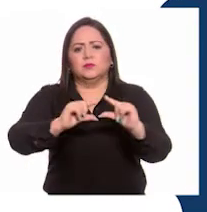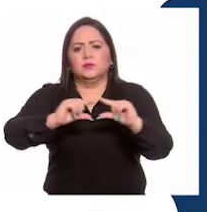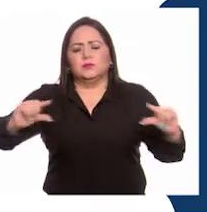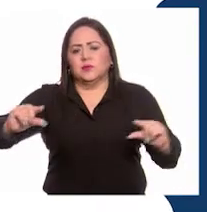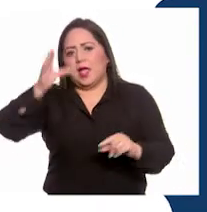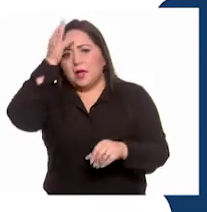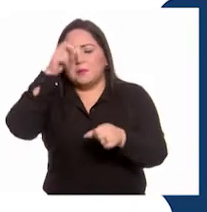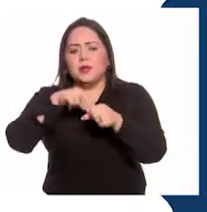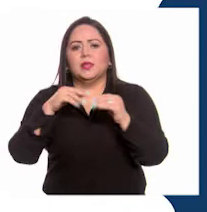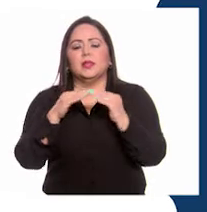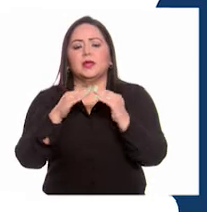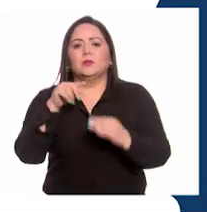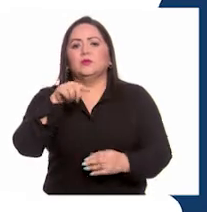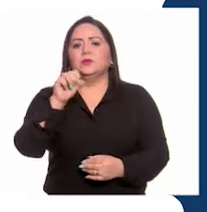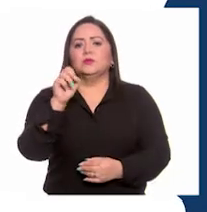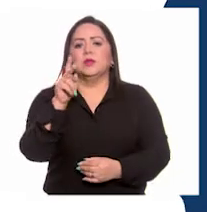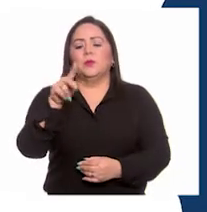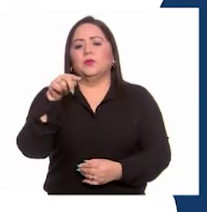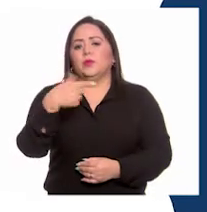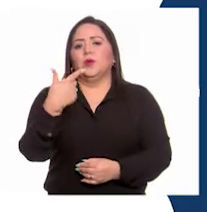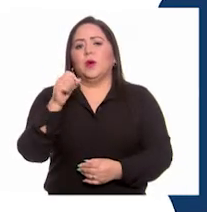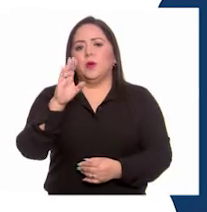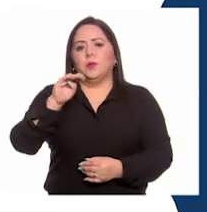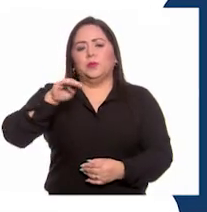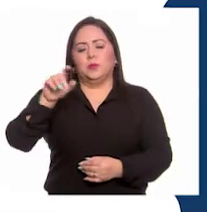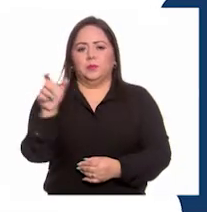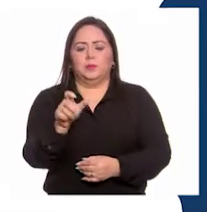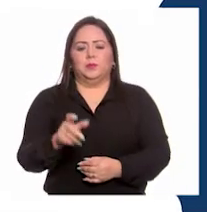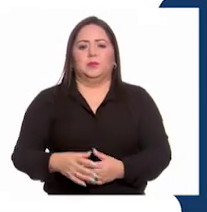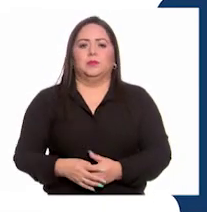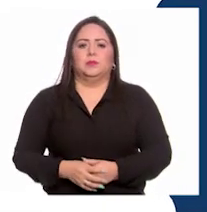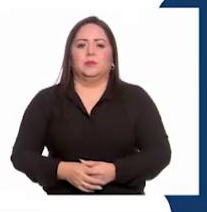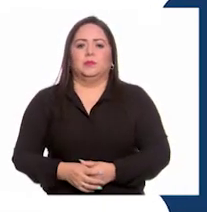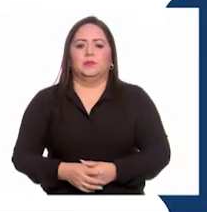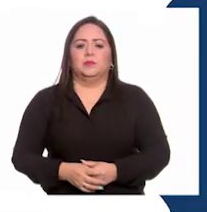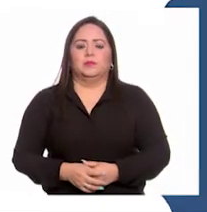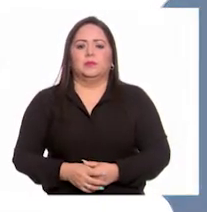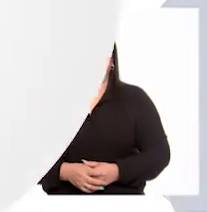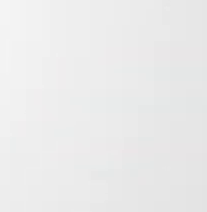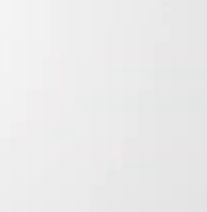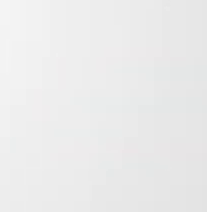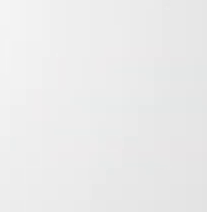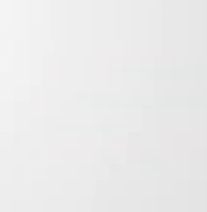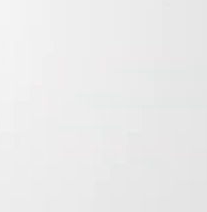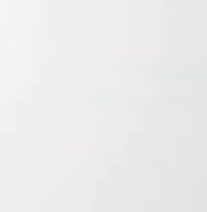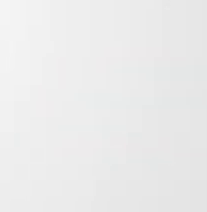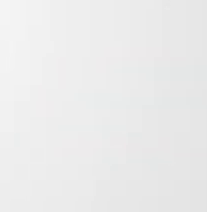la siguiente liga: aprendeencasa.sep.gob.mx.